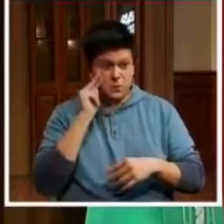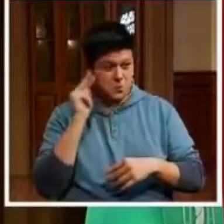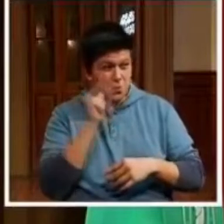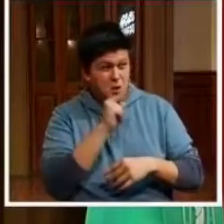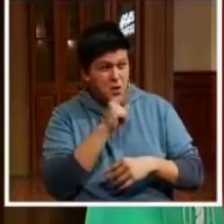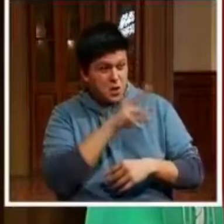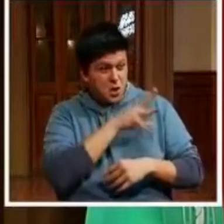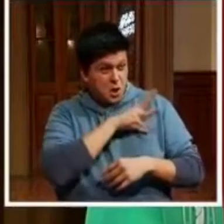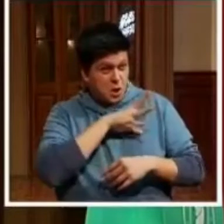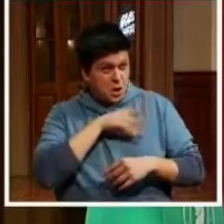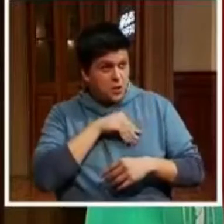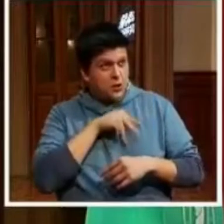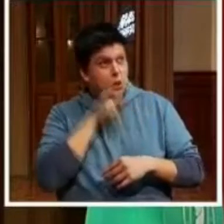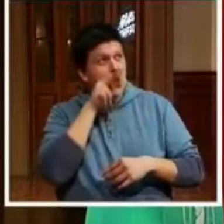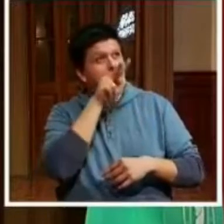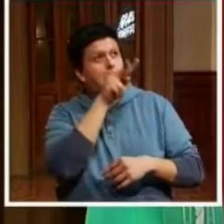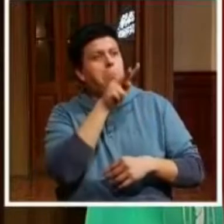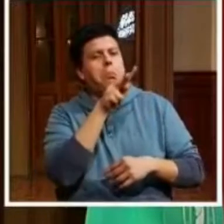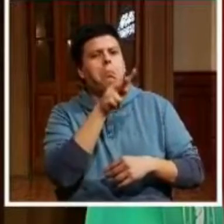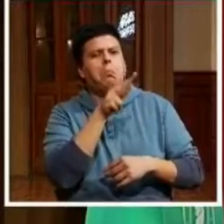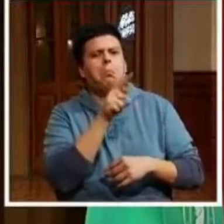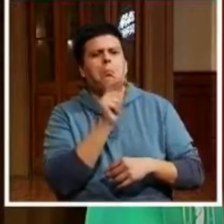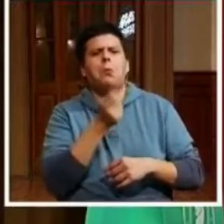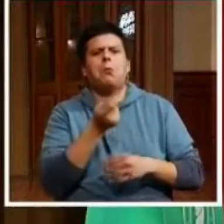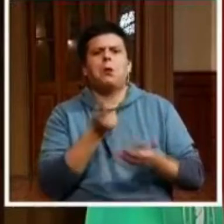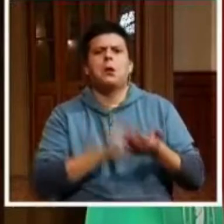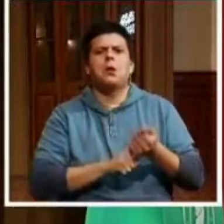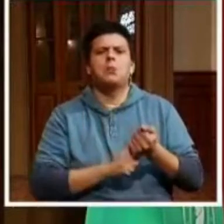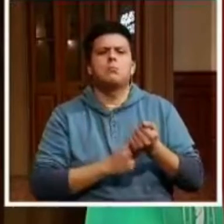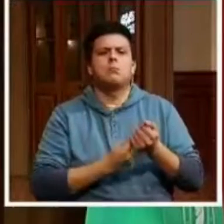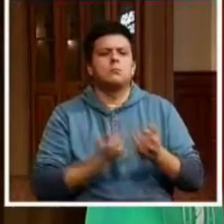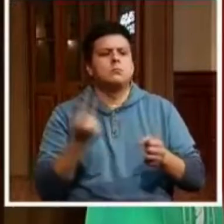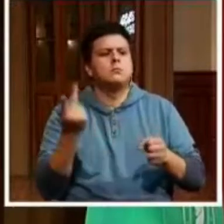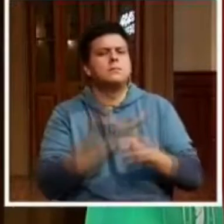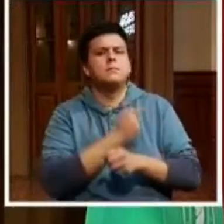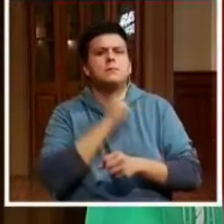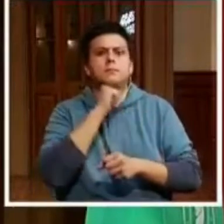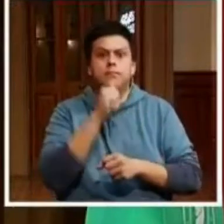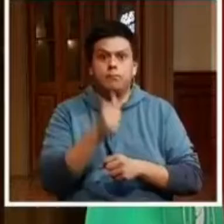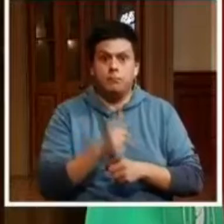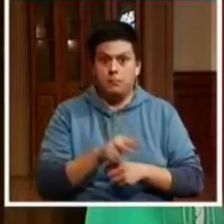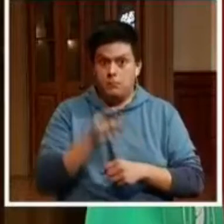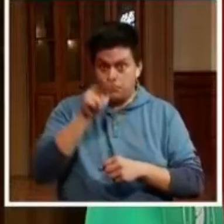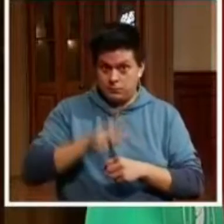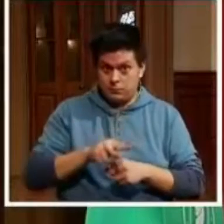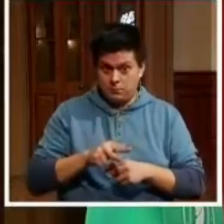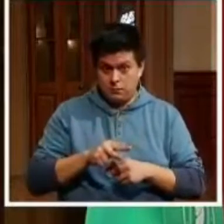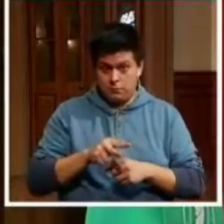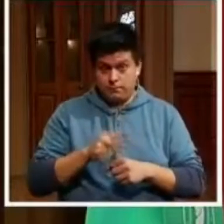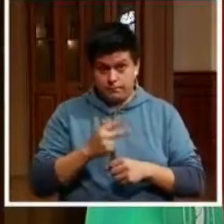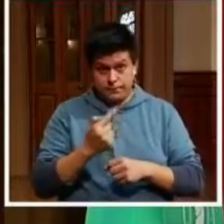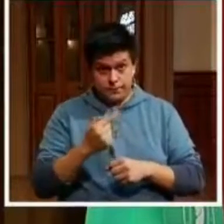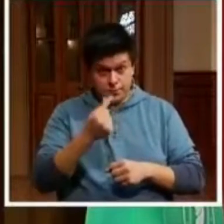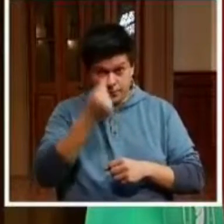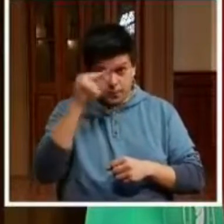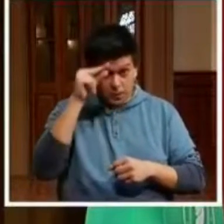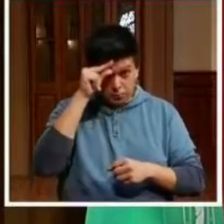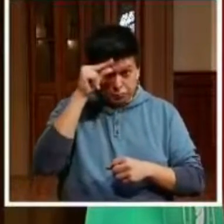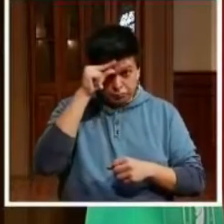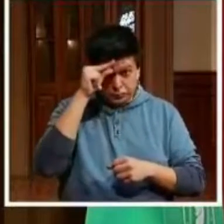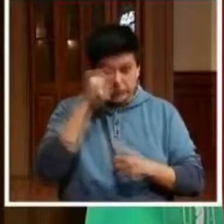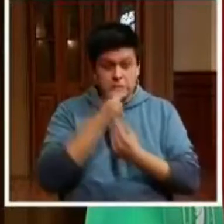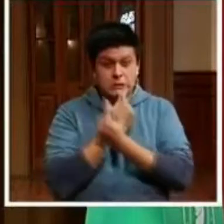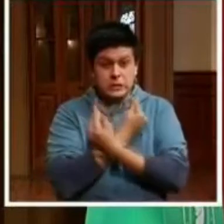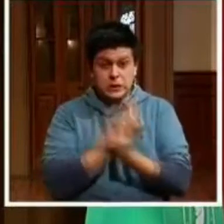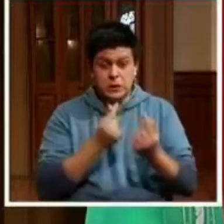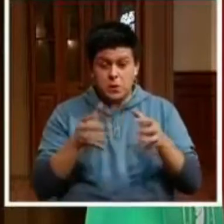su hija es que no pasa nada. Ellos son inteligentes, captan todo, los niños captan todos. Muchos